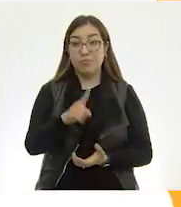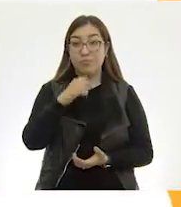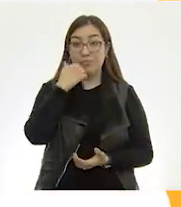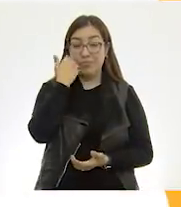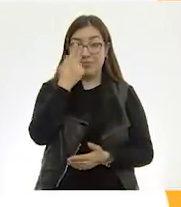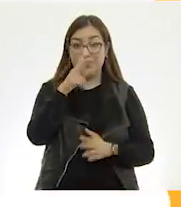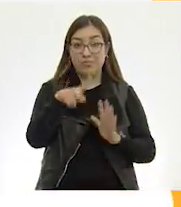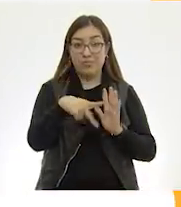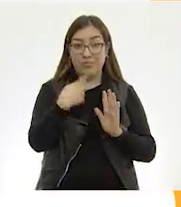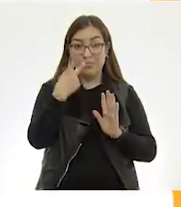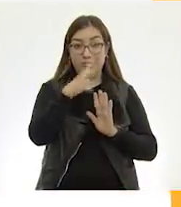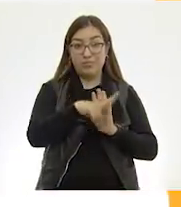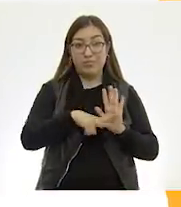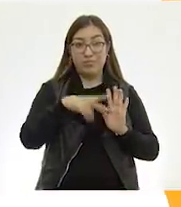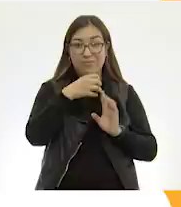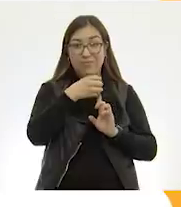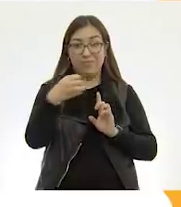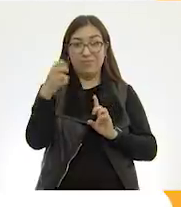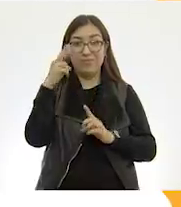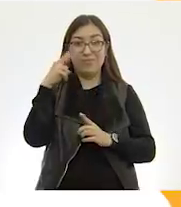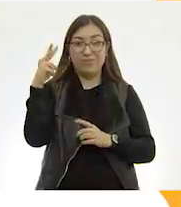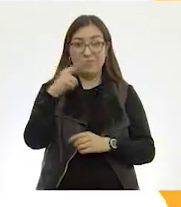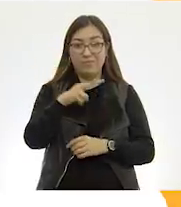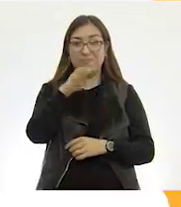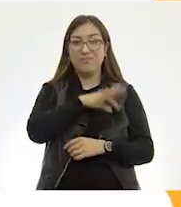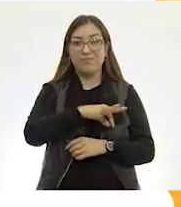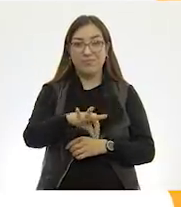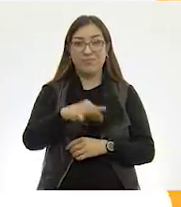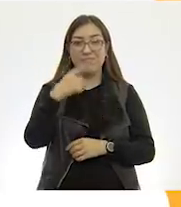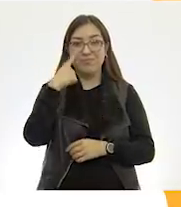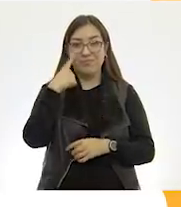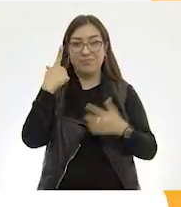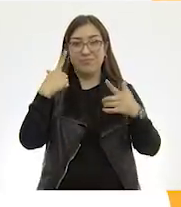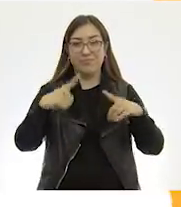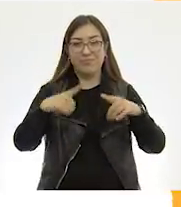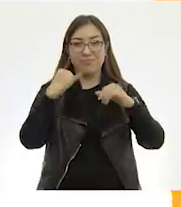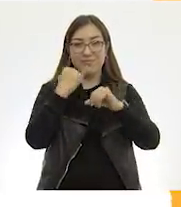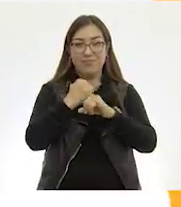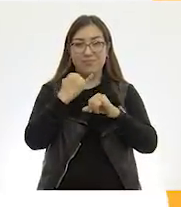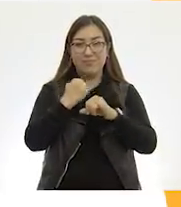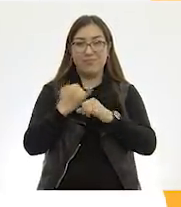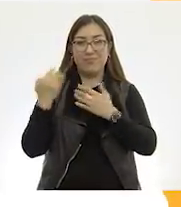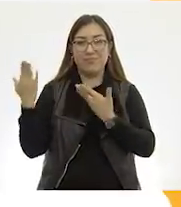Si quieres volver a ver los programas de Aprende en Casa, los puedes encontrar en la siguiente liga: